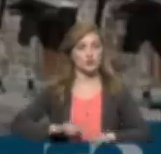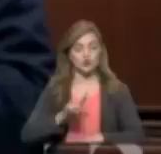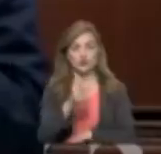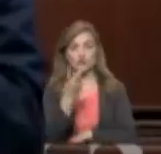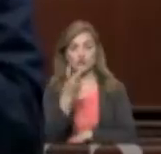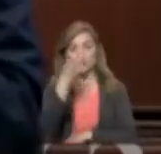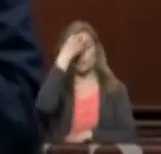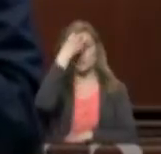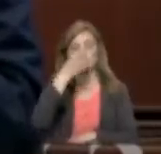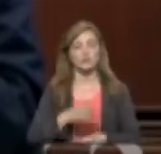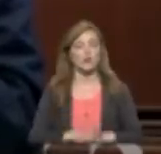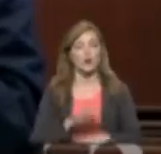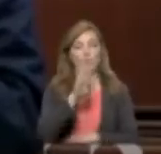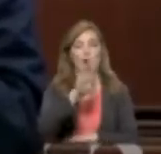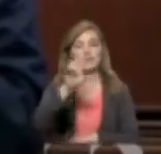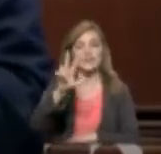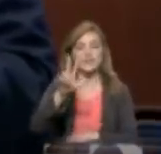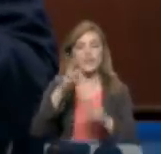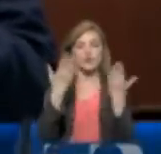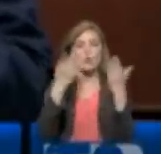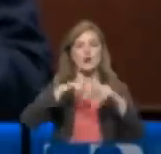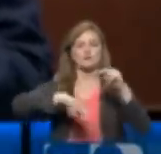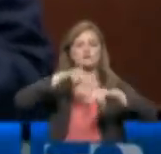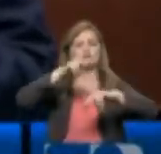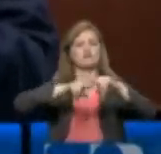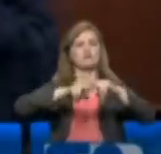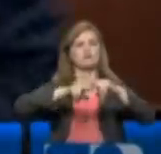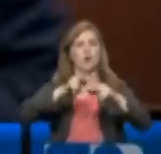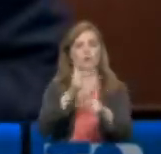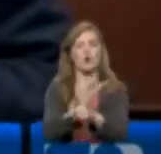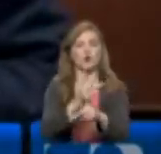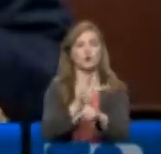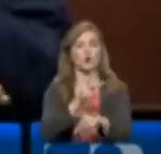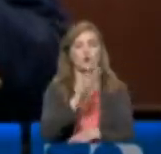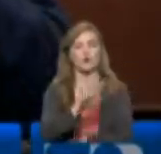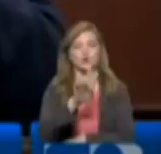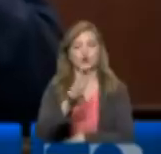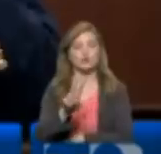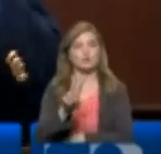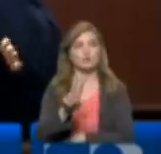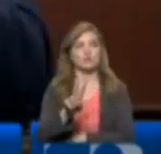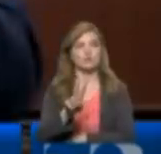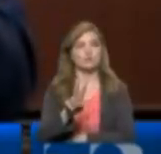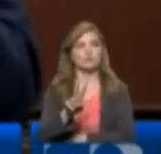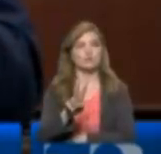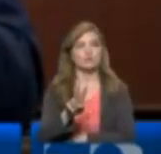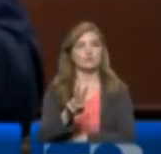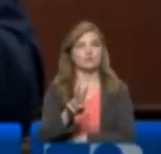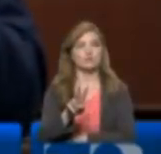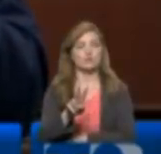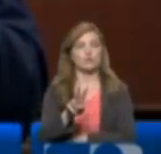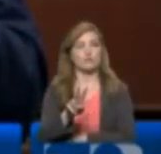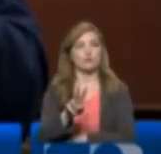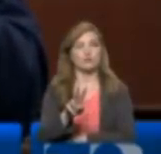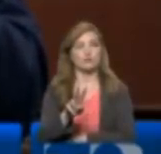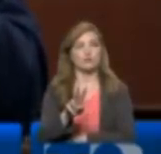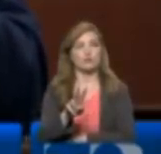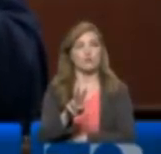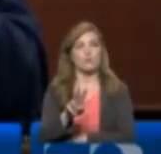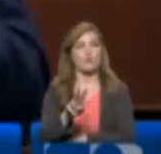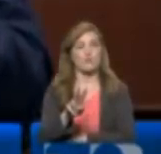educación 43 obras que son de infraestructura de producción 42 obras que tienen un rubro de otros que son